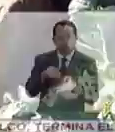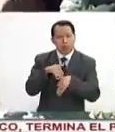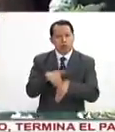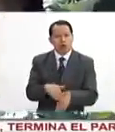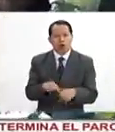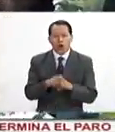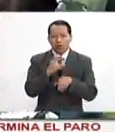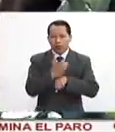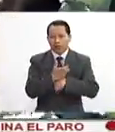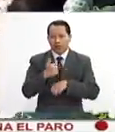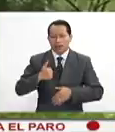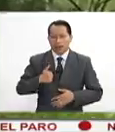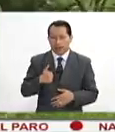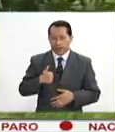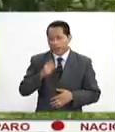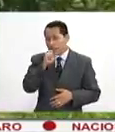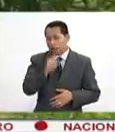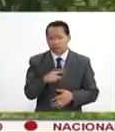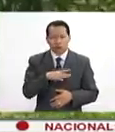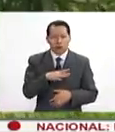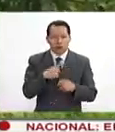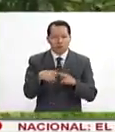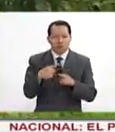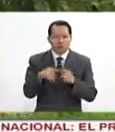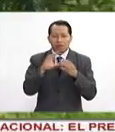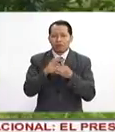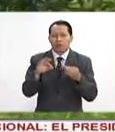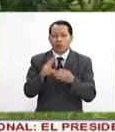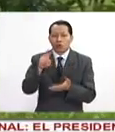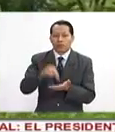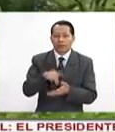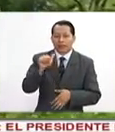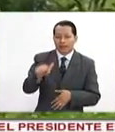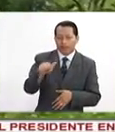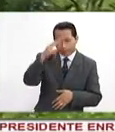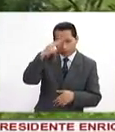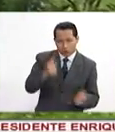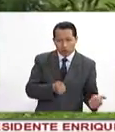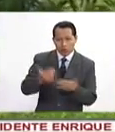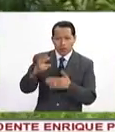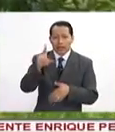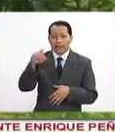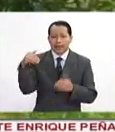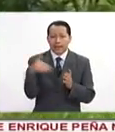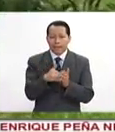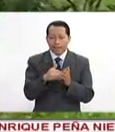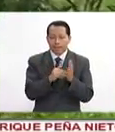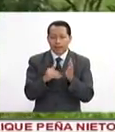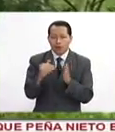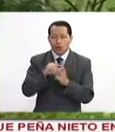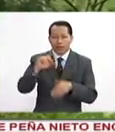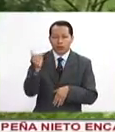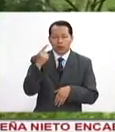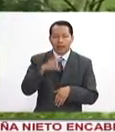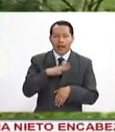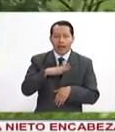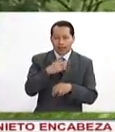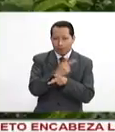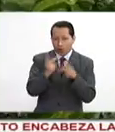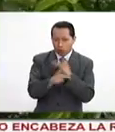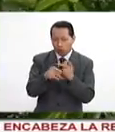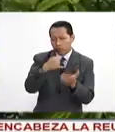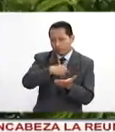Estados Unidos y Canadá. Las dependencias informaron que en 2016 México exportó 30 mil millones de dólares en productos